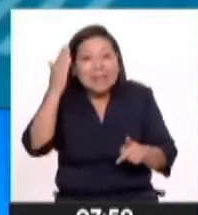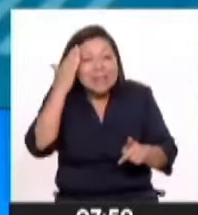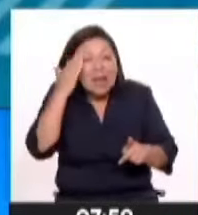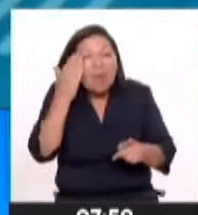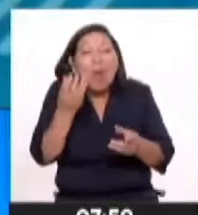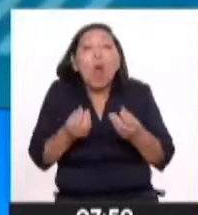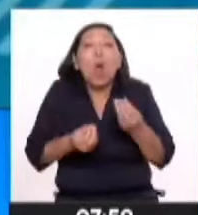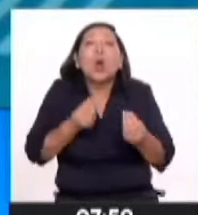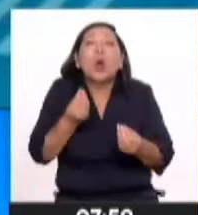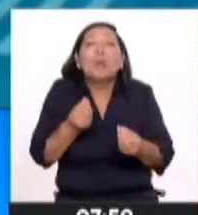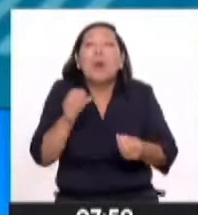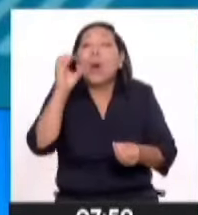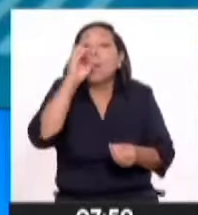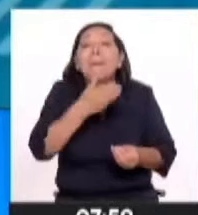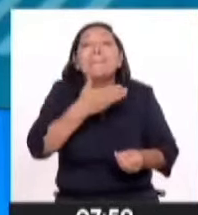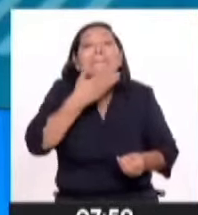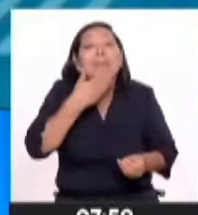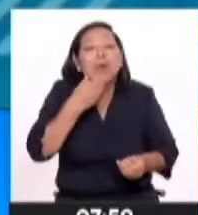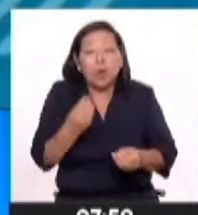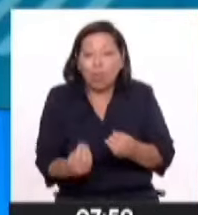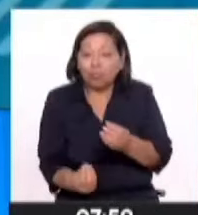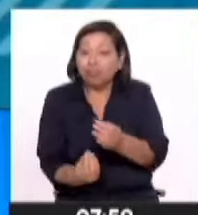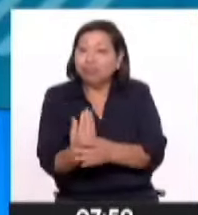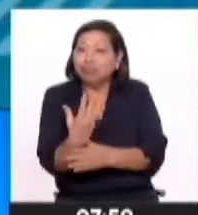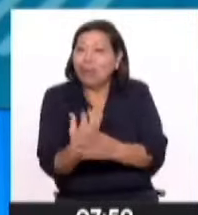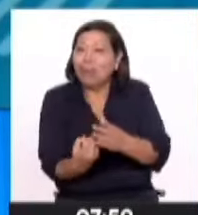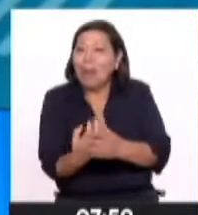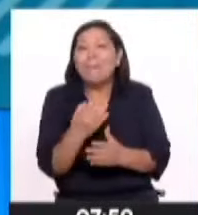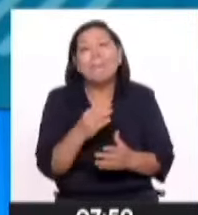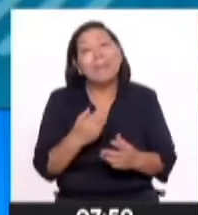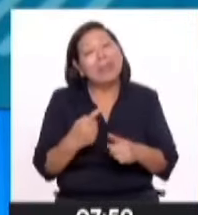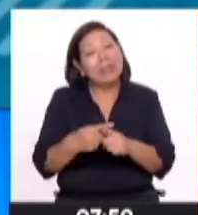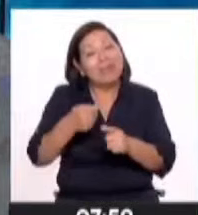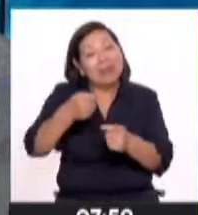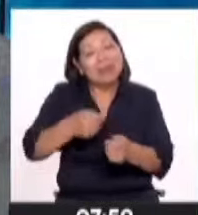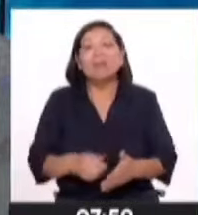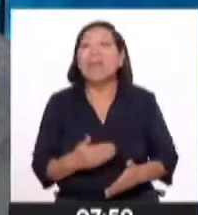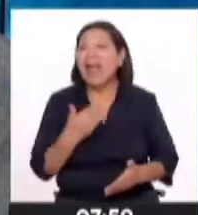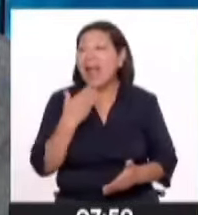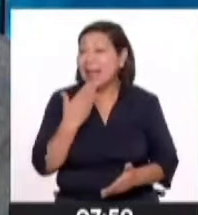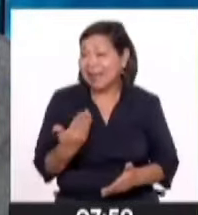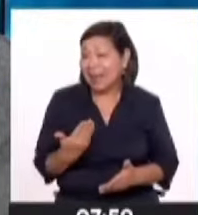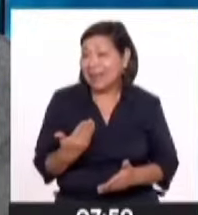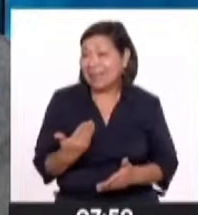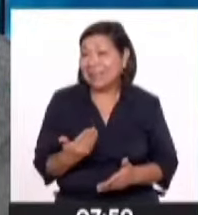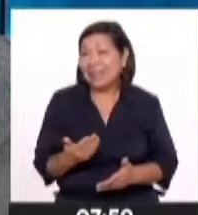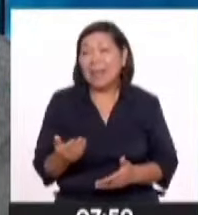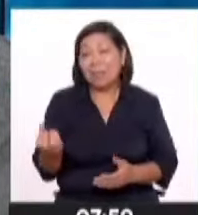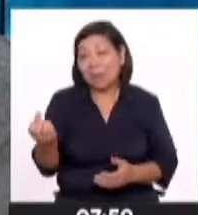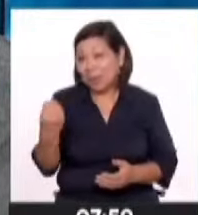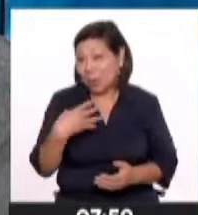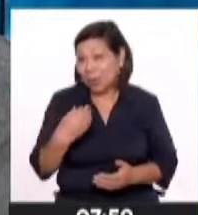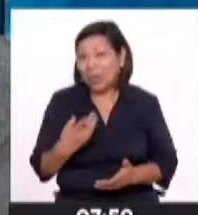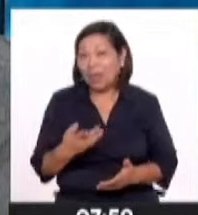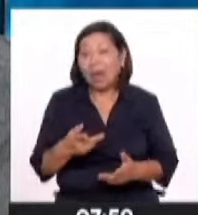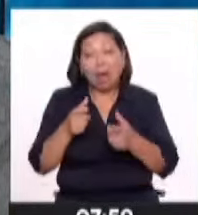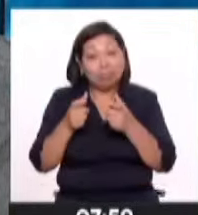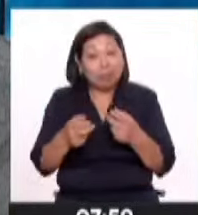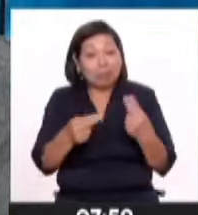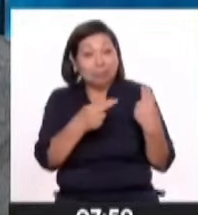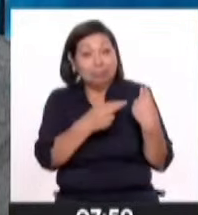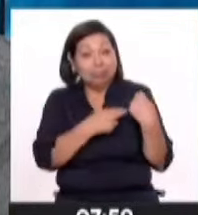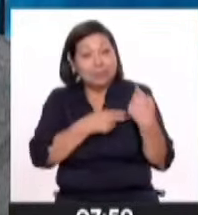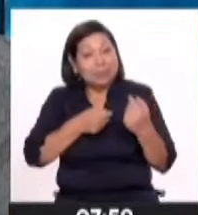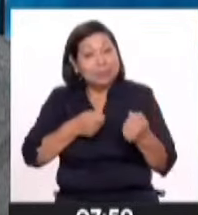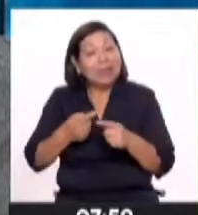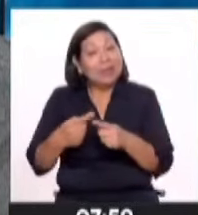interpretar qué es lo que se busca para mejorar la productividad. Gracias por acompañarnos, ingeniero Juan Carlos Cruz Luis, director de supervisión, monitoreo